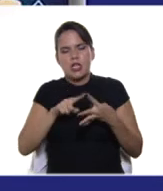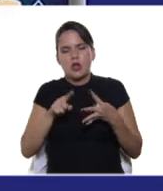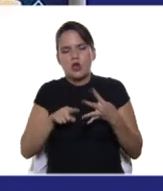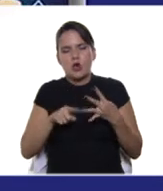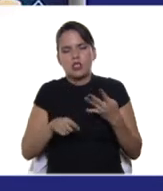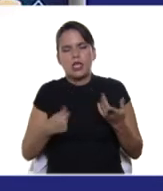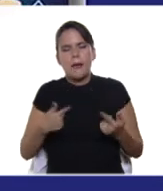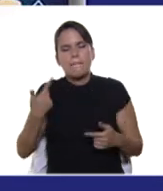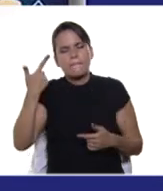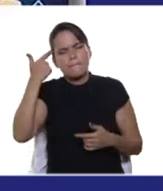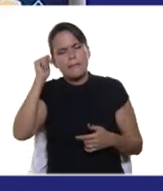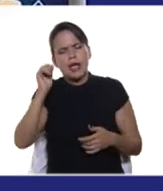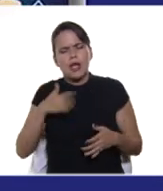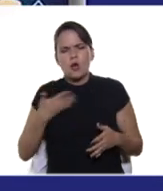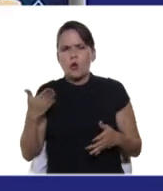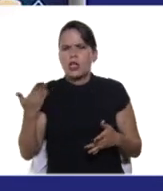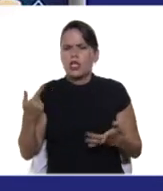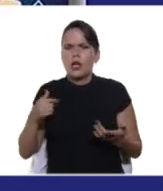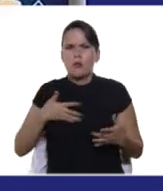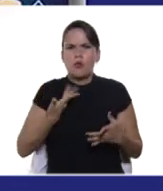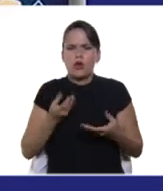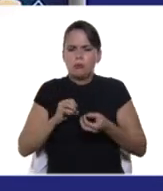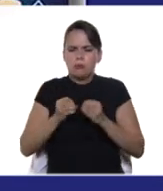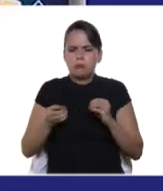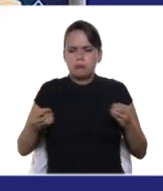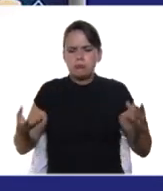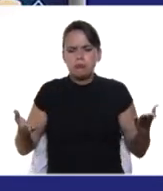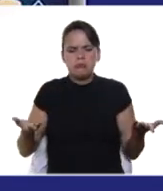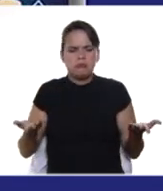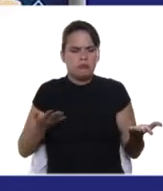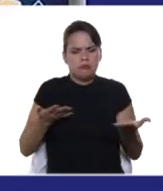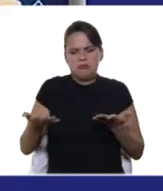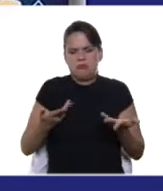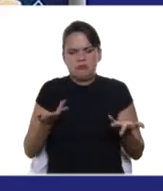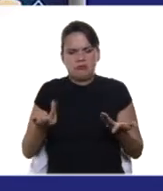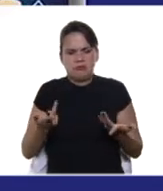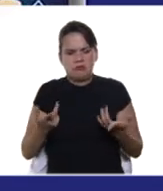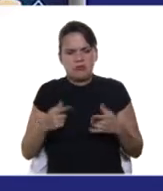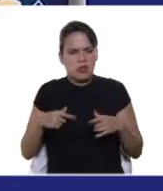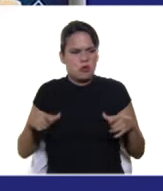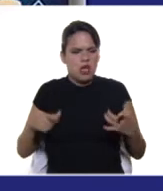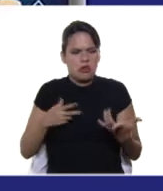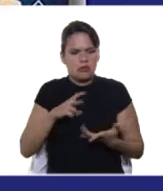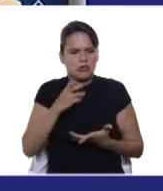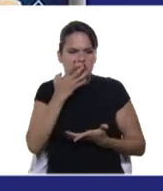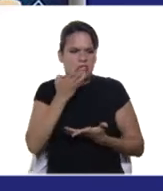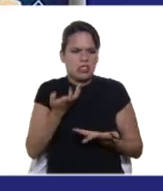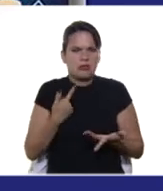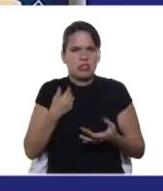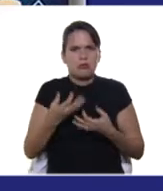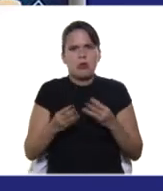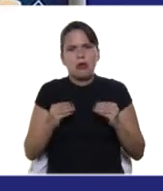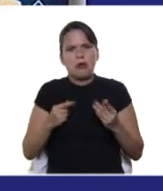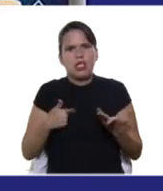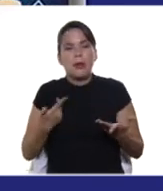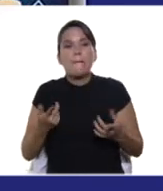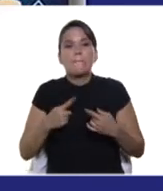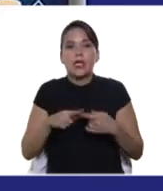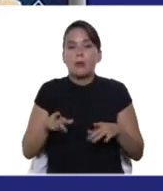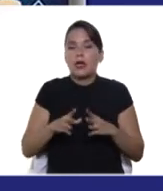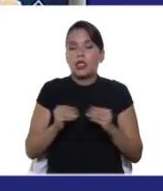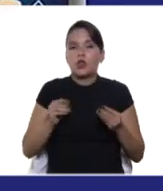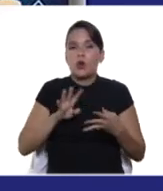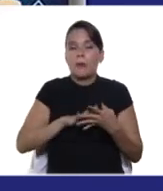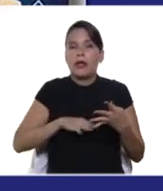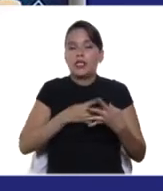Para cualquiera puede ser una frase fuera de lo que es el contexto. Sin embargo, para todo